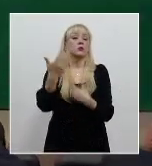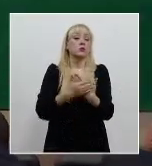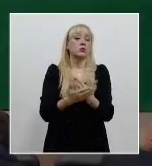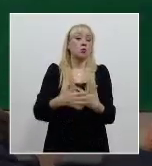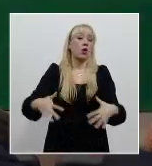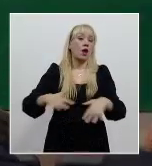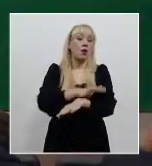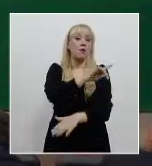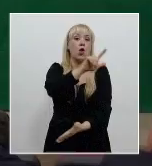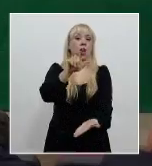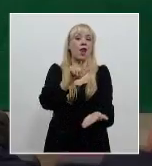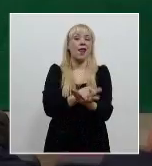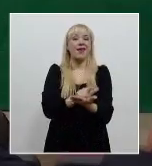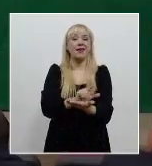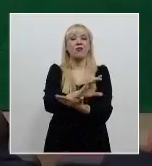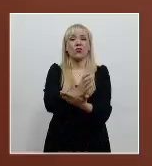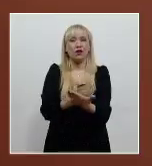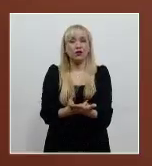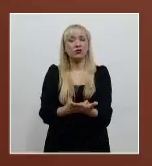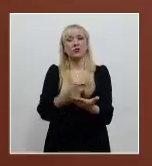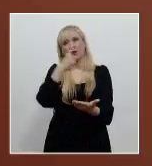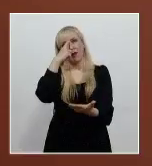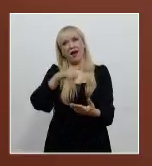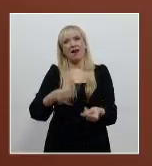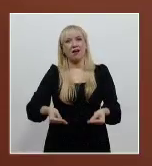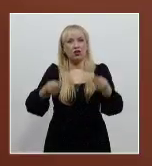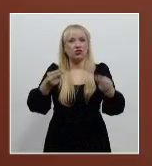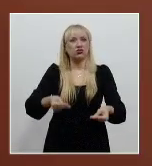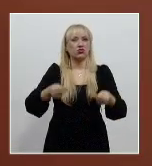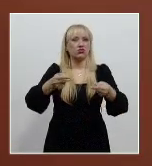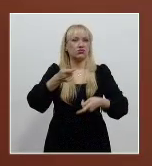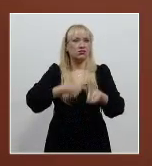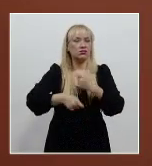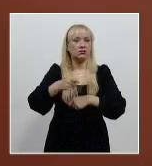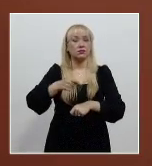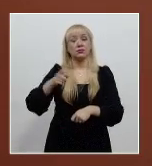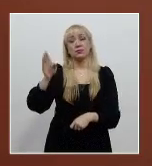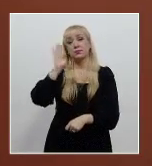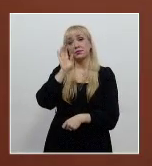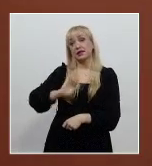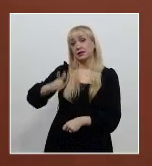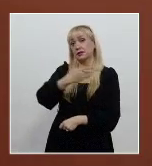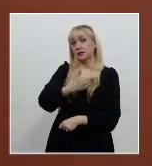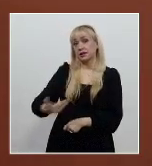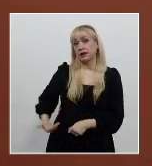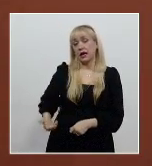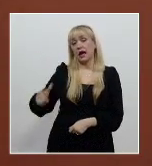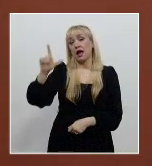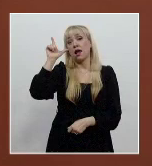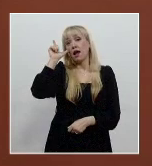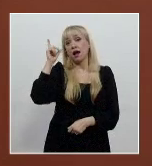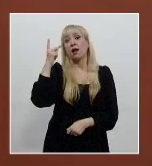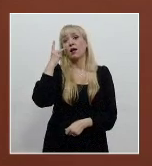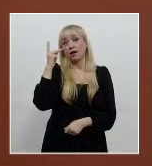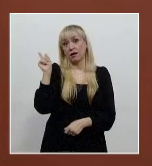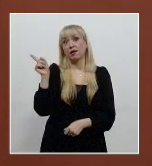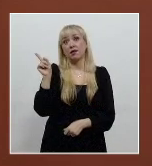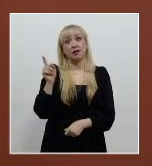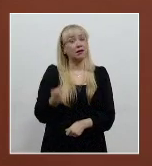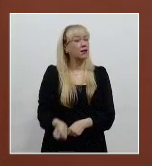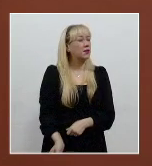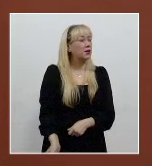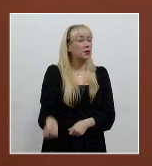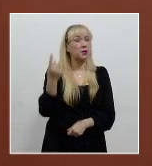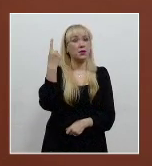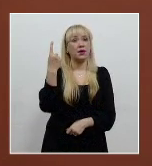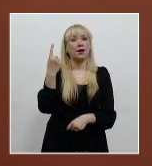reforma a la ley de concursos mercantiles. La ministra presidenta, Norma Piña, además, fue la única de los